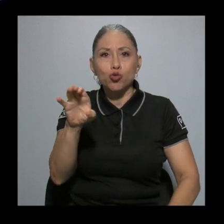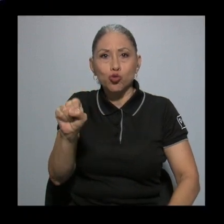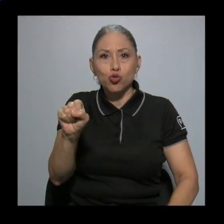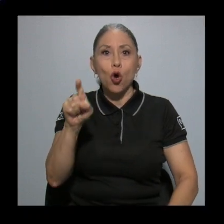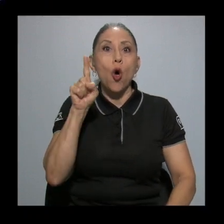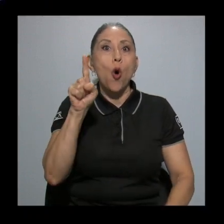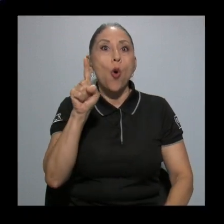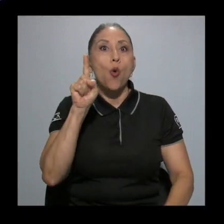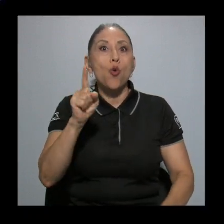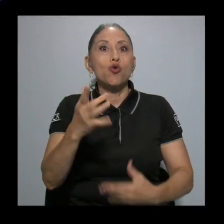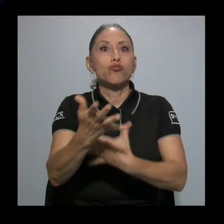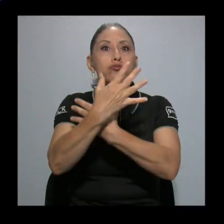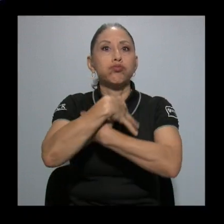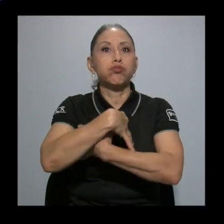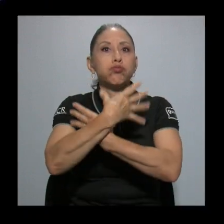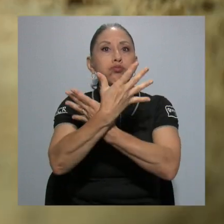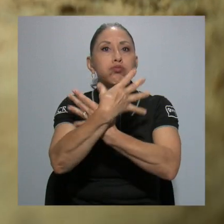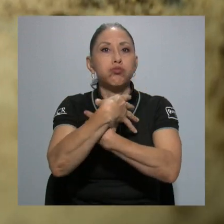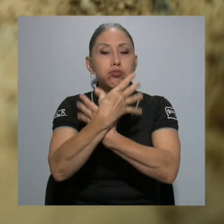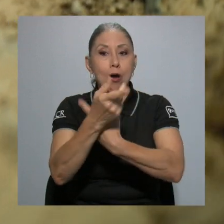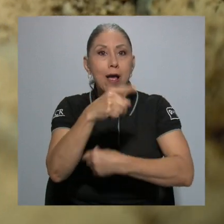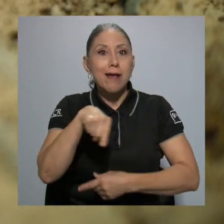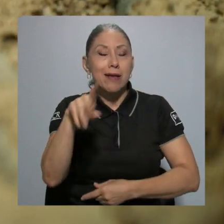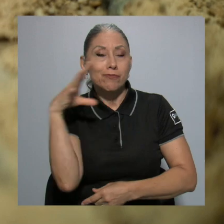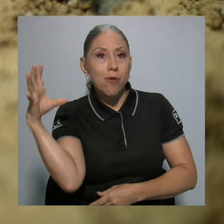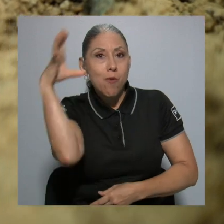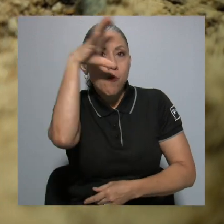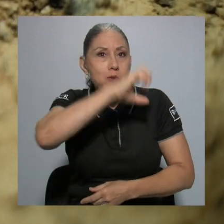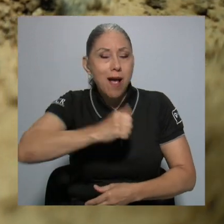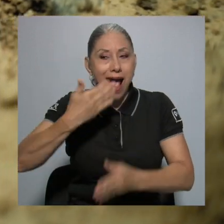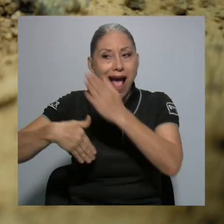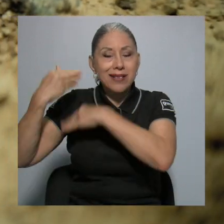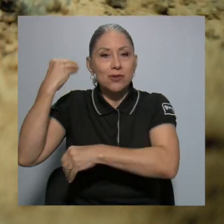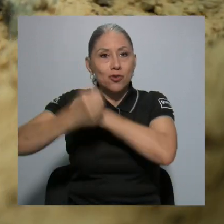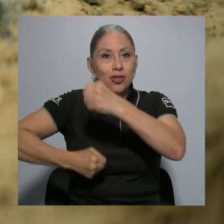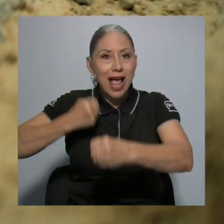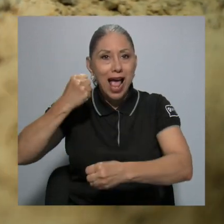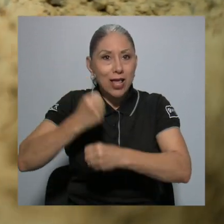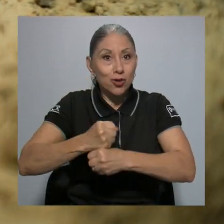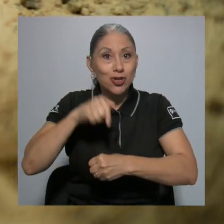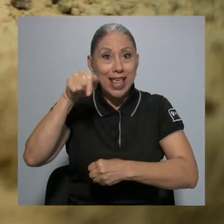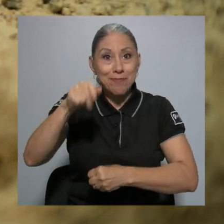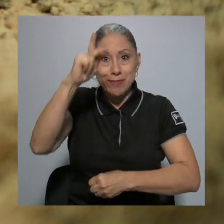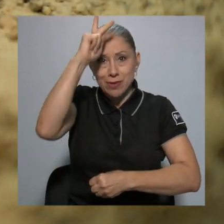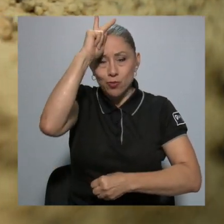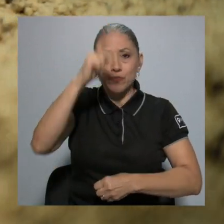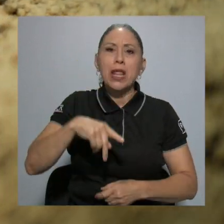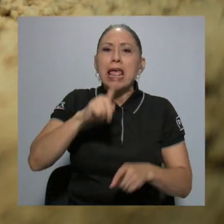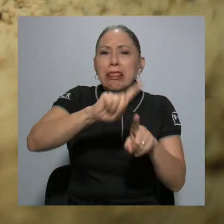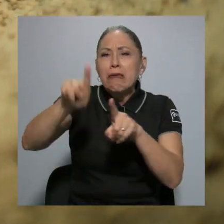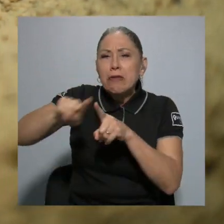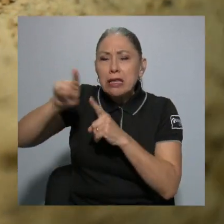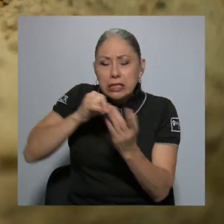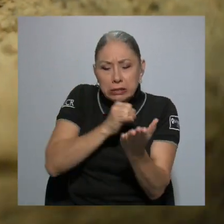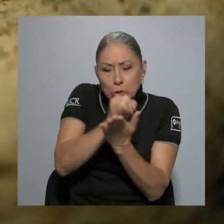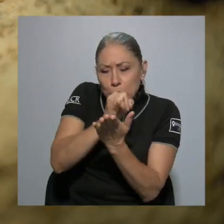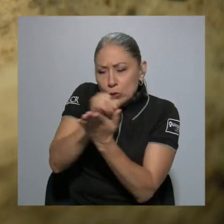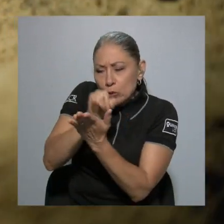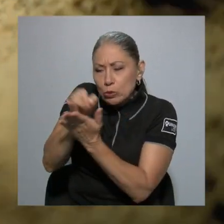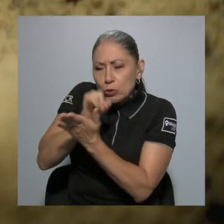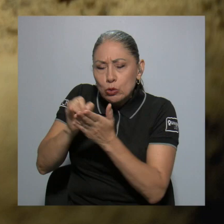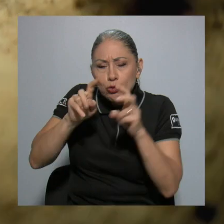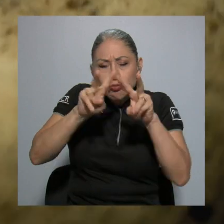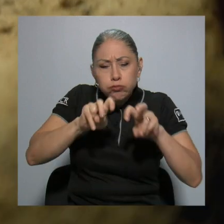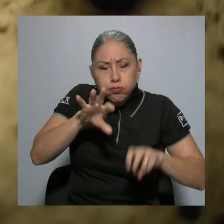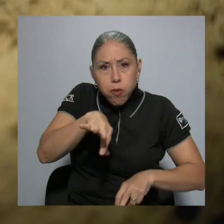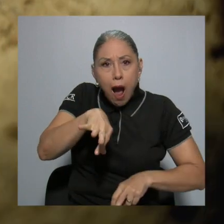fue descubierto hace algunos años en este país suramericano. Tras una serie de rigurosos estudios, los